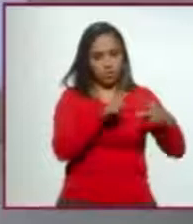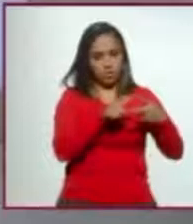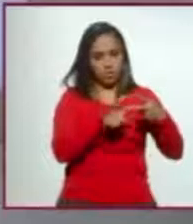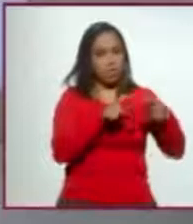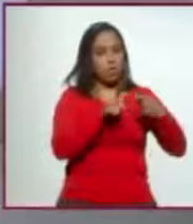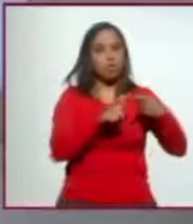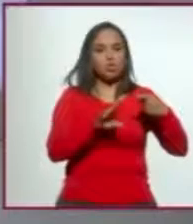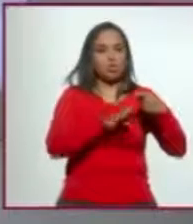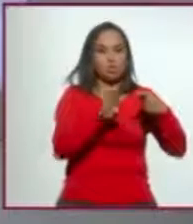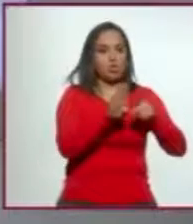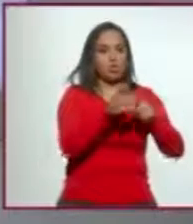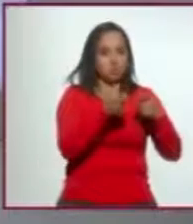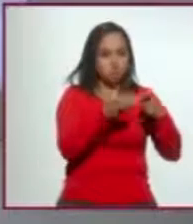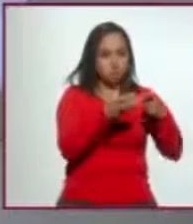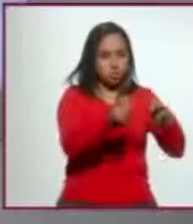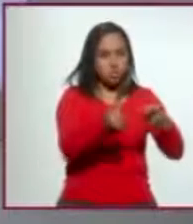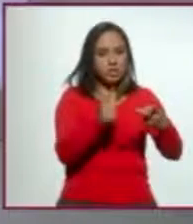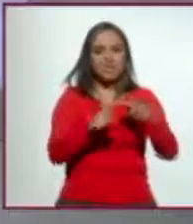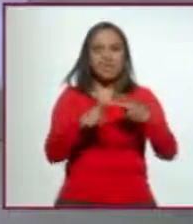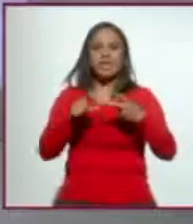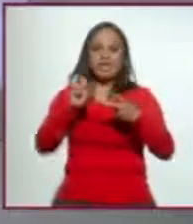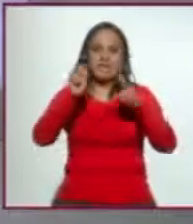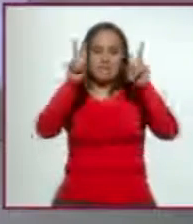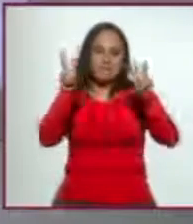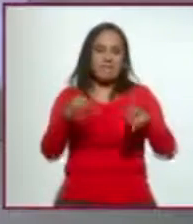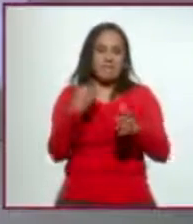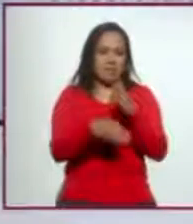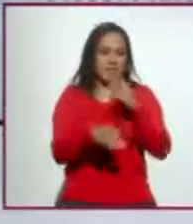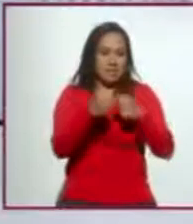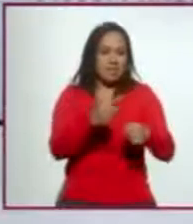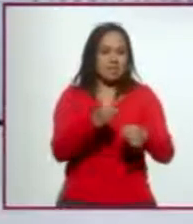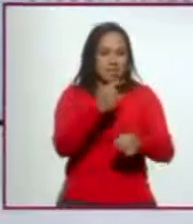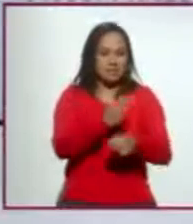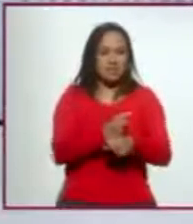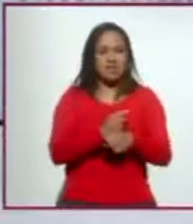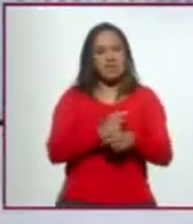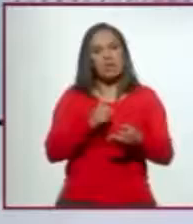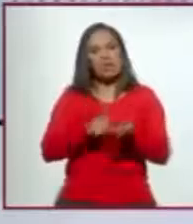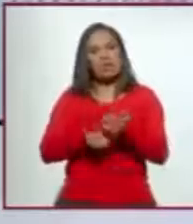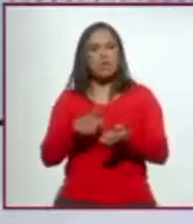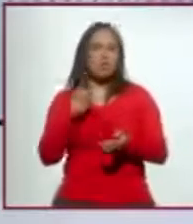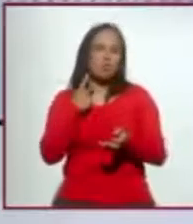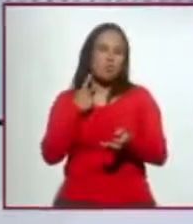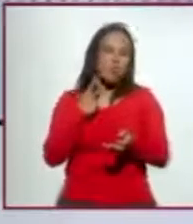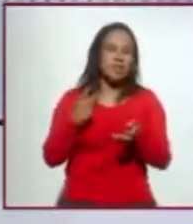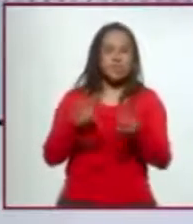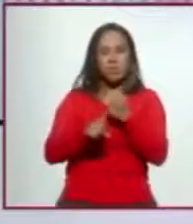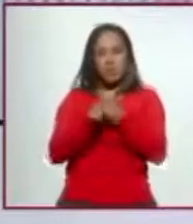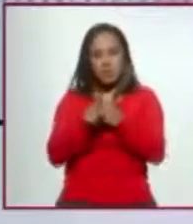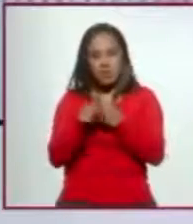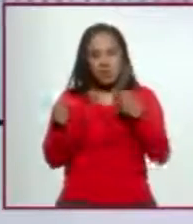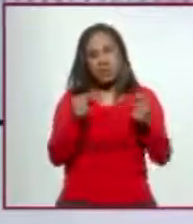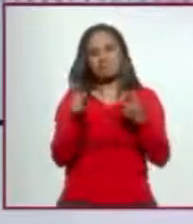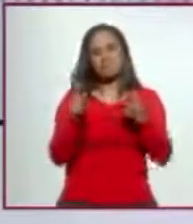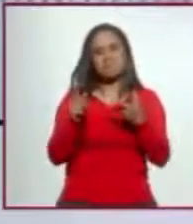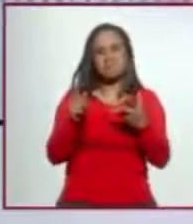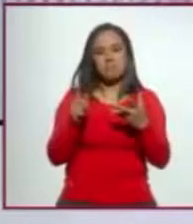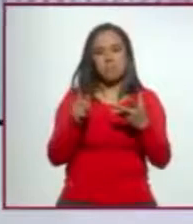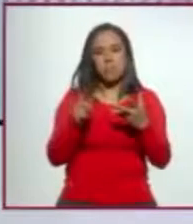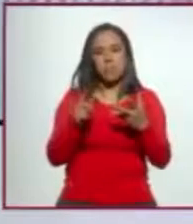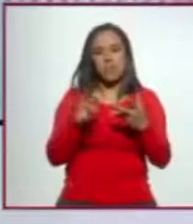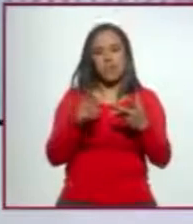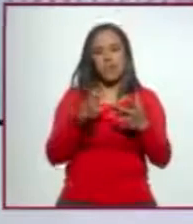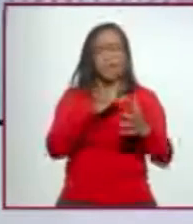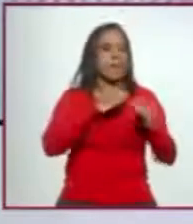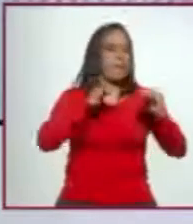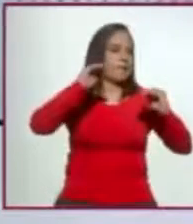el bolsillo y el otro con el asunto de la inseguridad. Por momentos políticos, de coyuntura, y como se quiera ver, sube